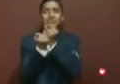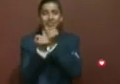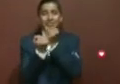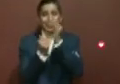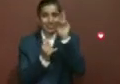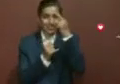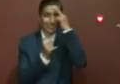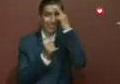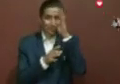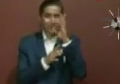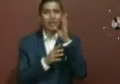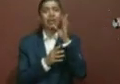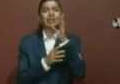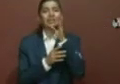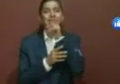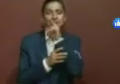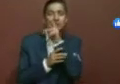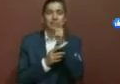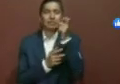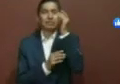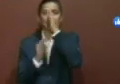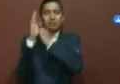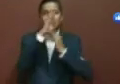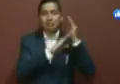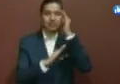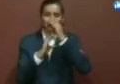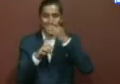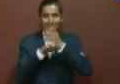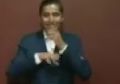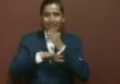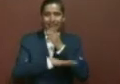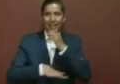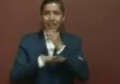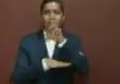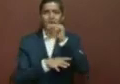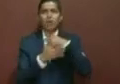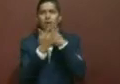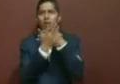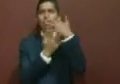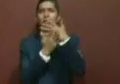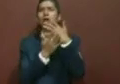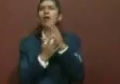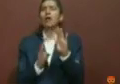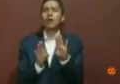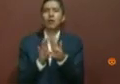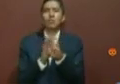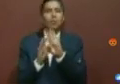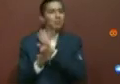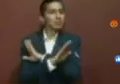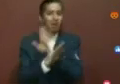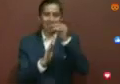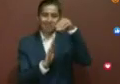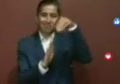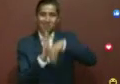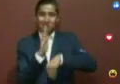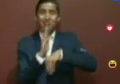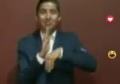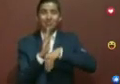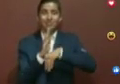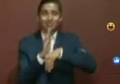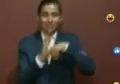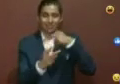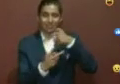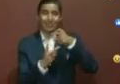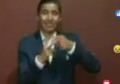que las tenía el Estado, sin exagerar, teníamos una condición de bancarrota de las finanzas del